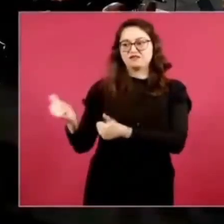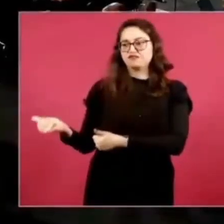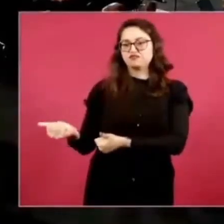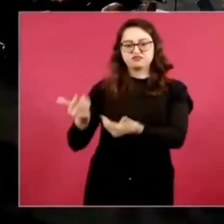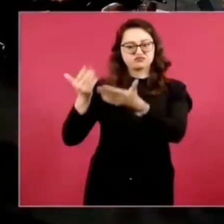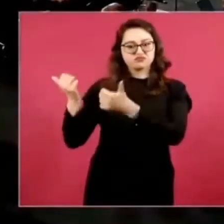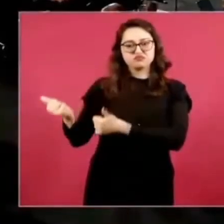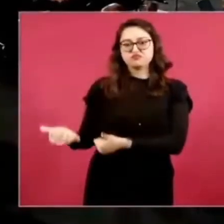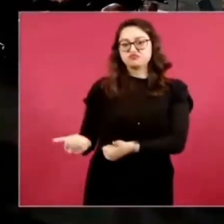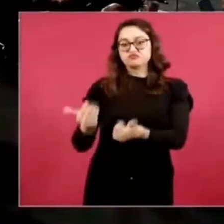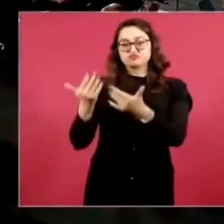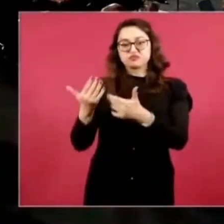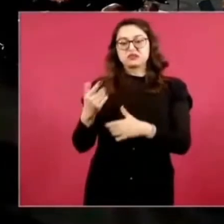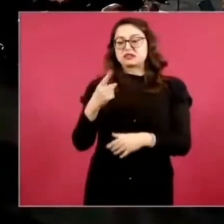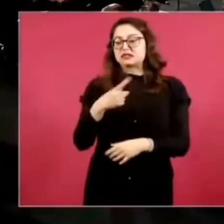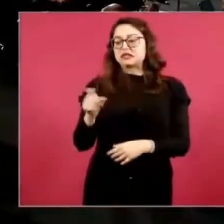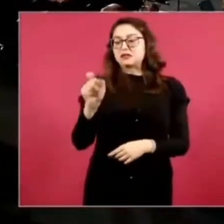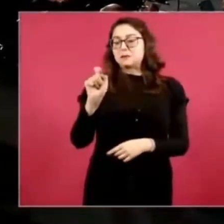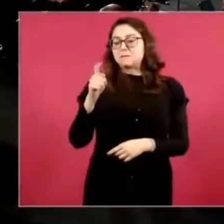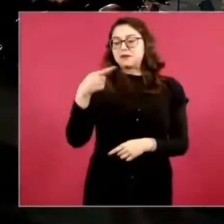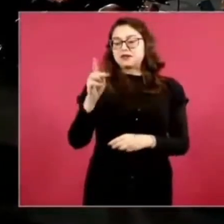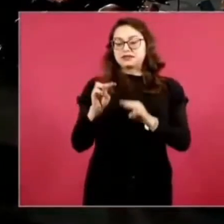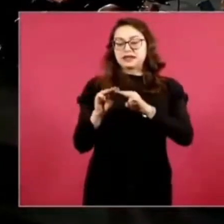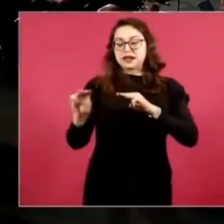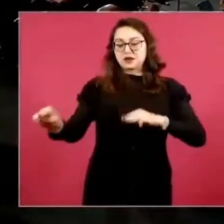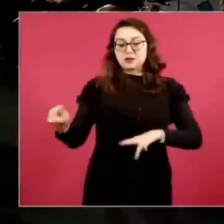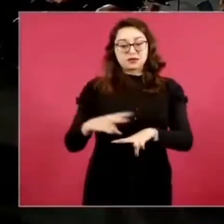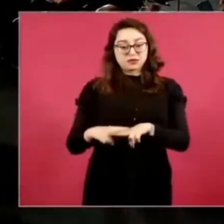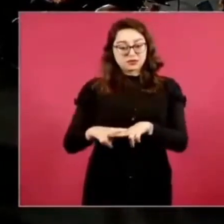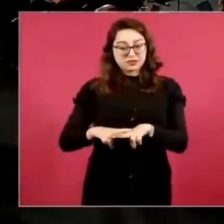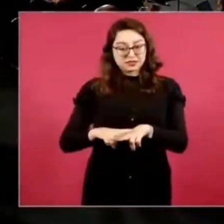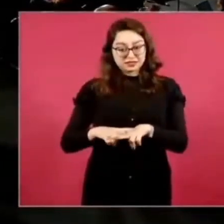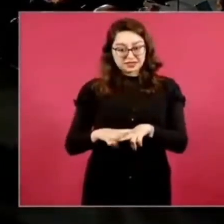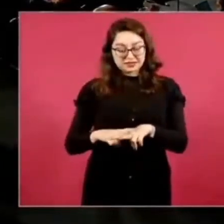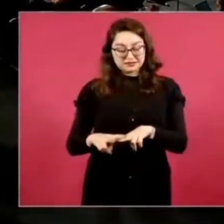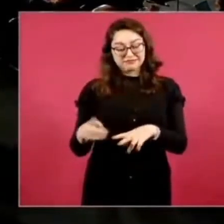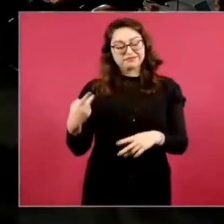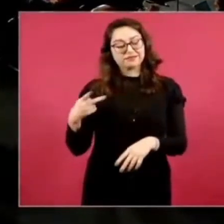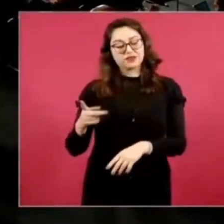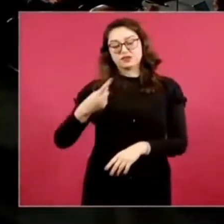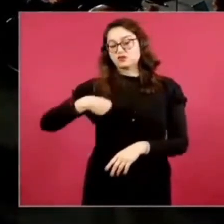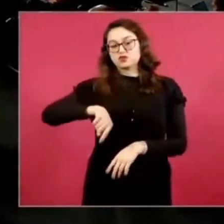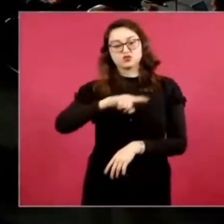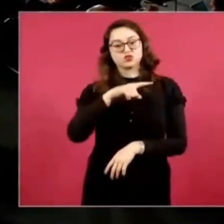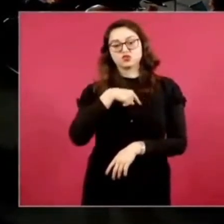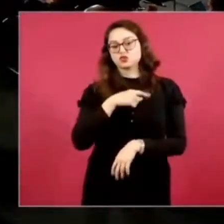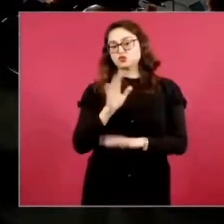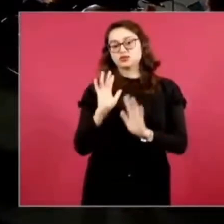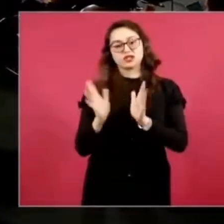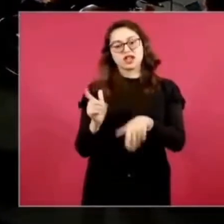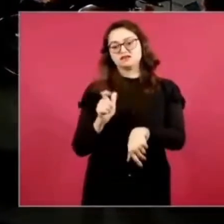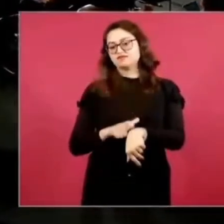Son como 120 kilómetros, pero ya no nos da tiempo a nosotros,